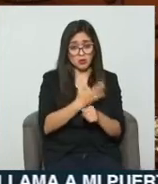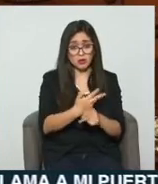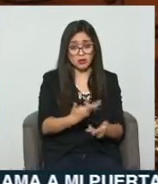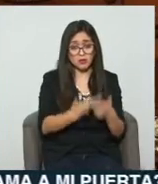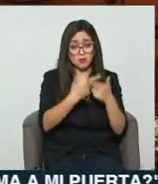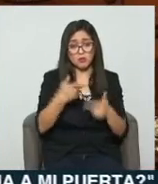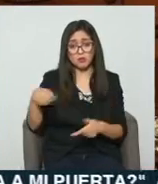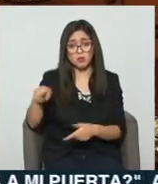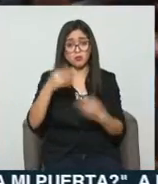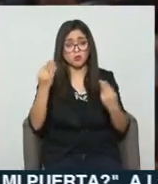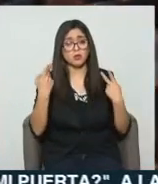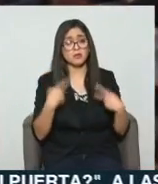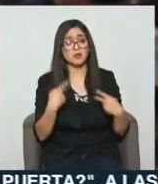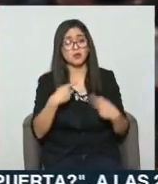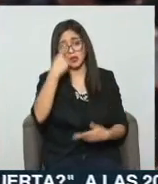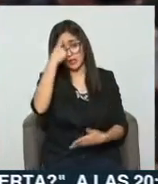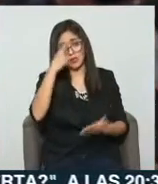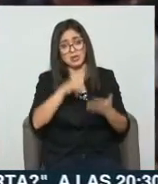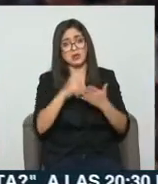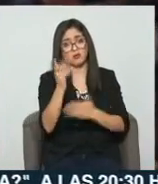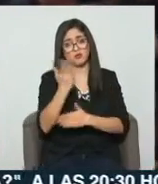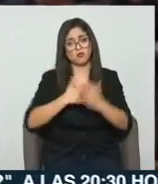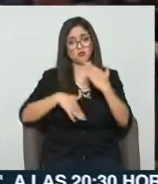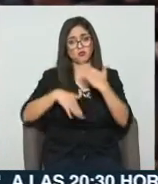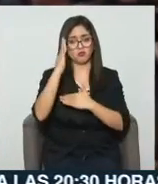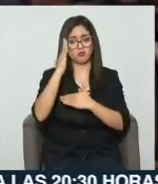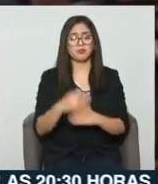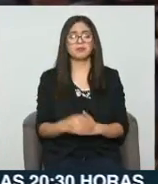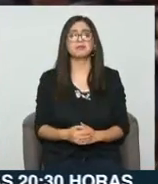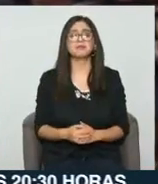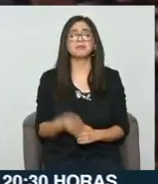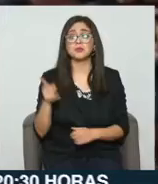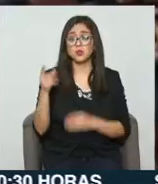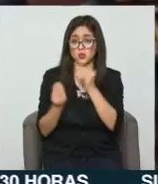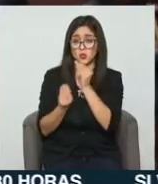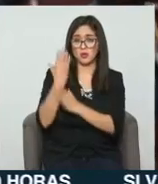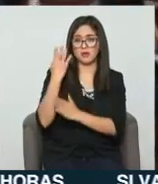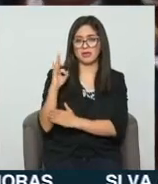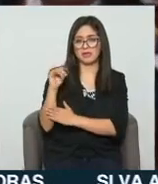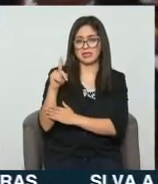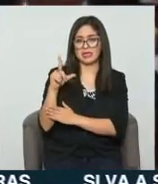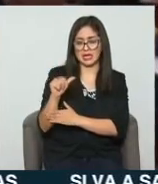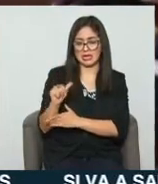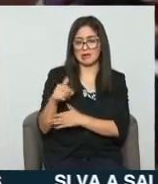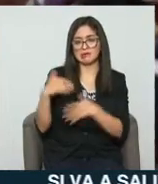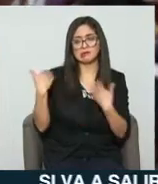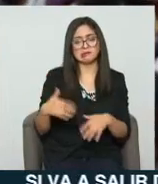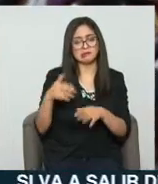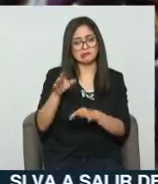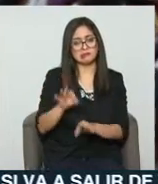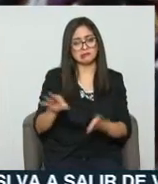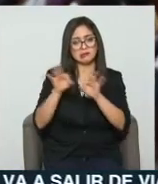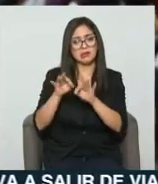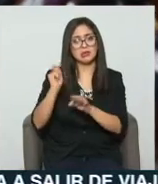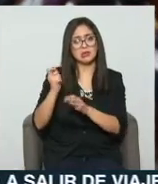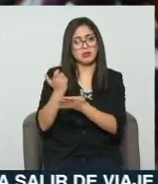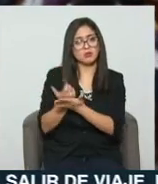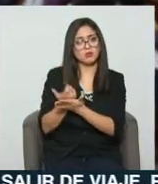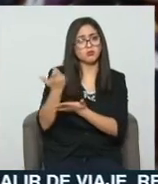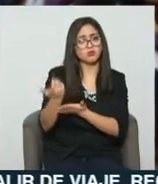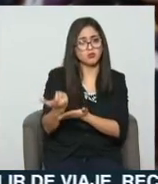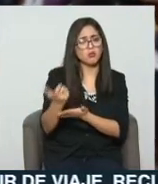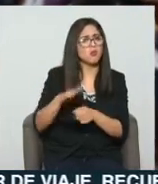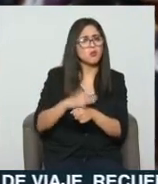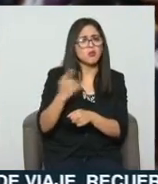de esta nueva institución. Tiene varios retos muy importantes, primero presupuestales, porque el